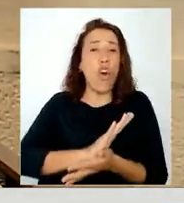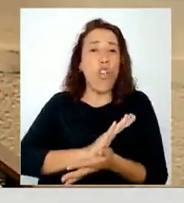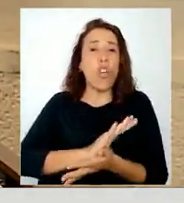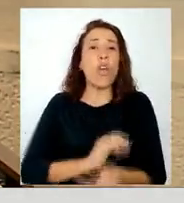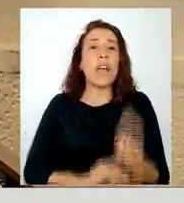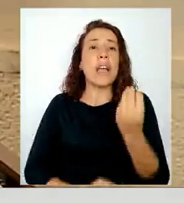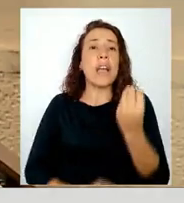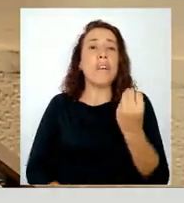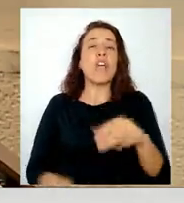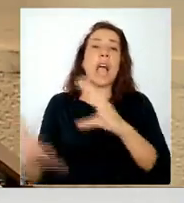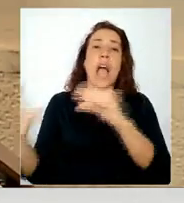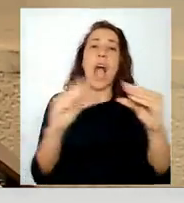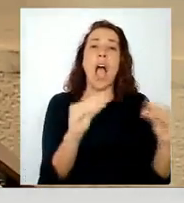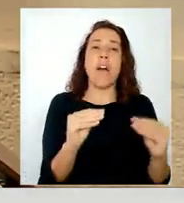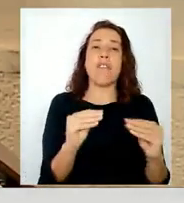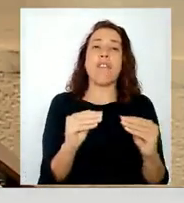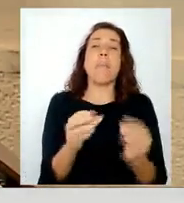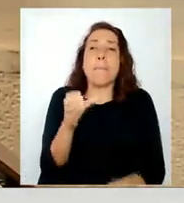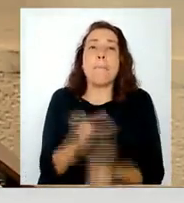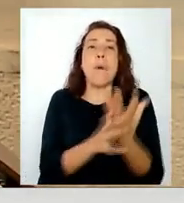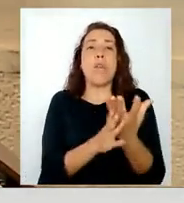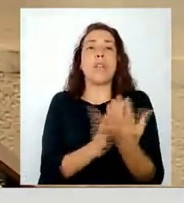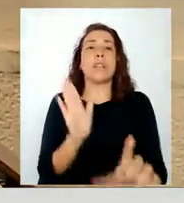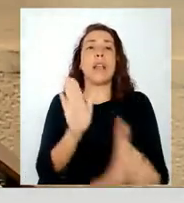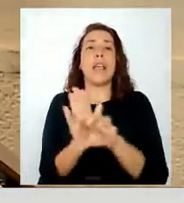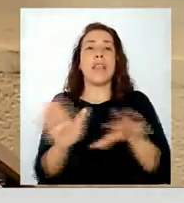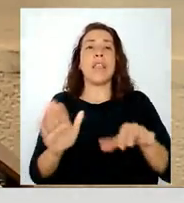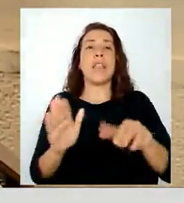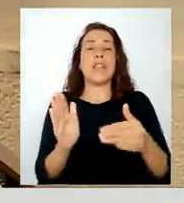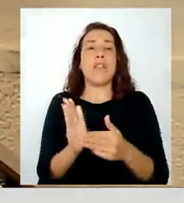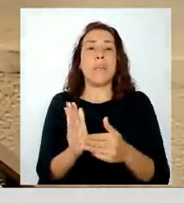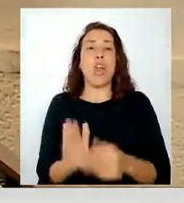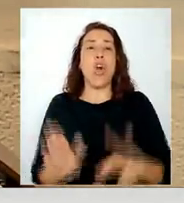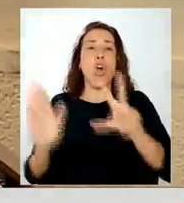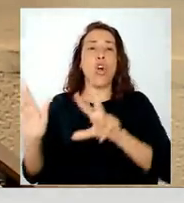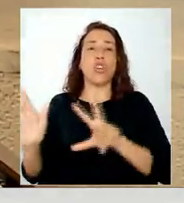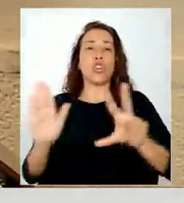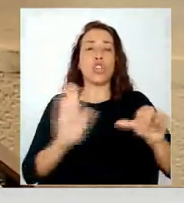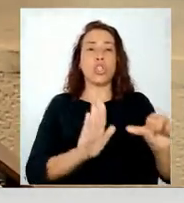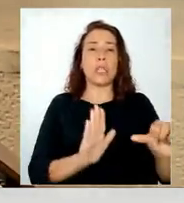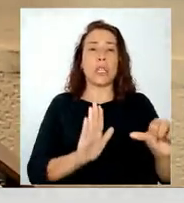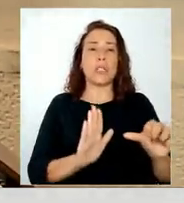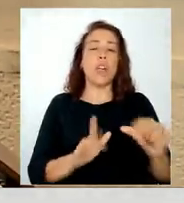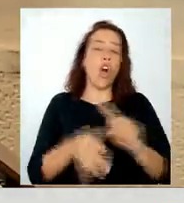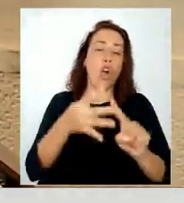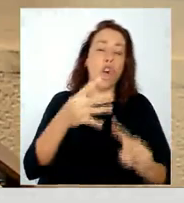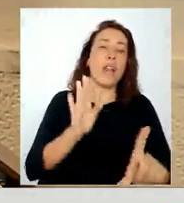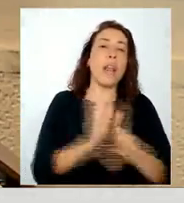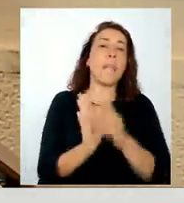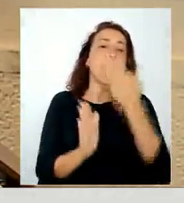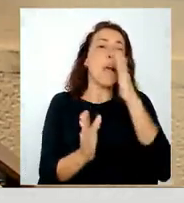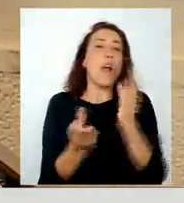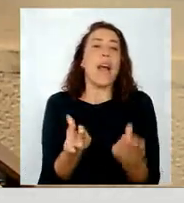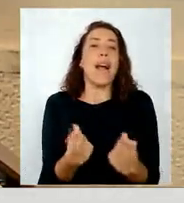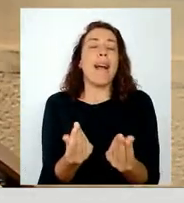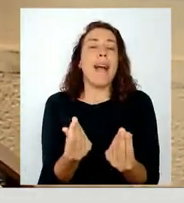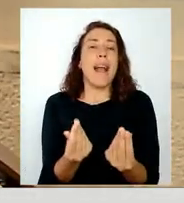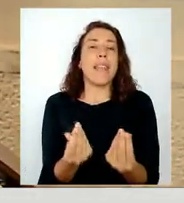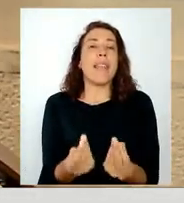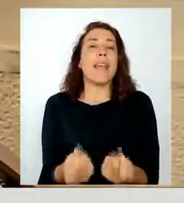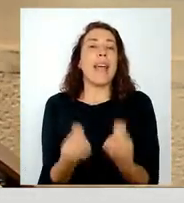la modernización de la ley 19.886 y otras leyes para mejorar la calidad del gasto público